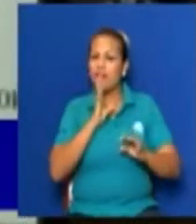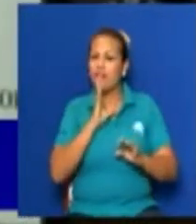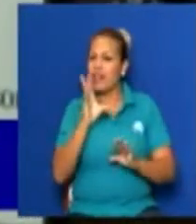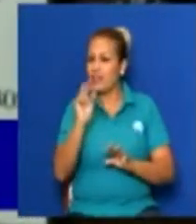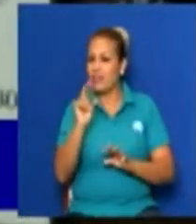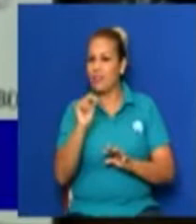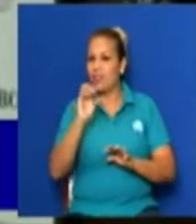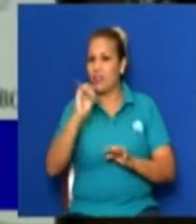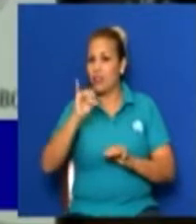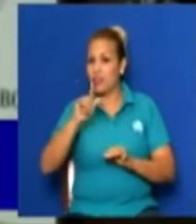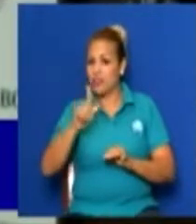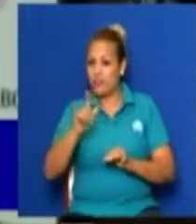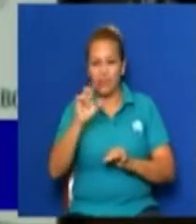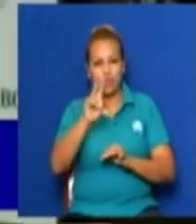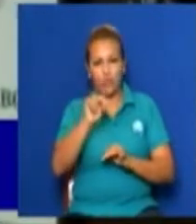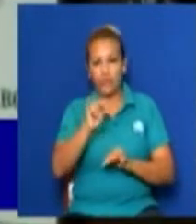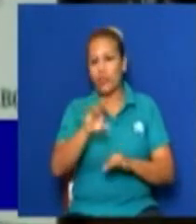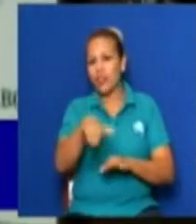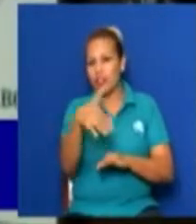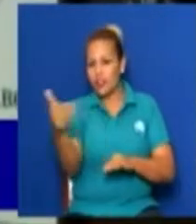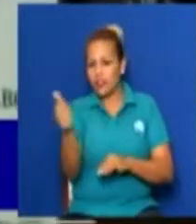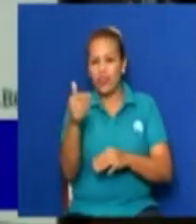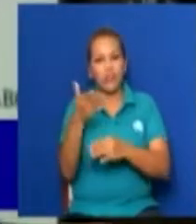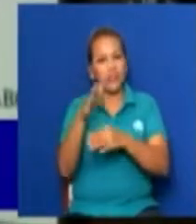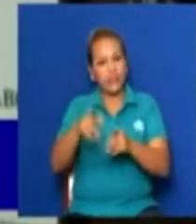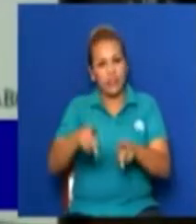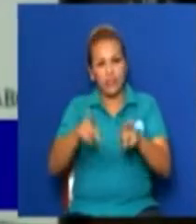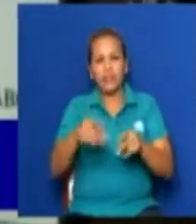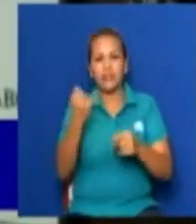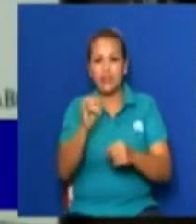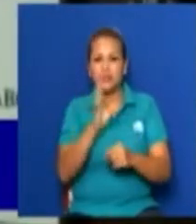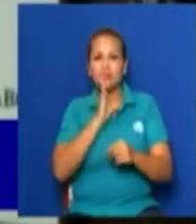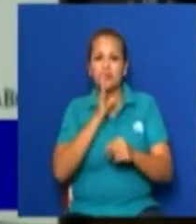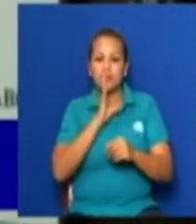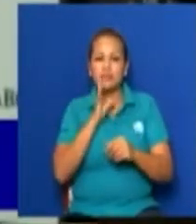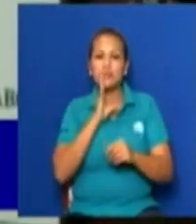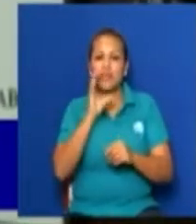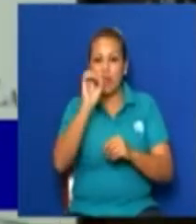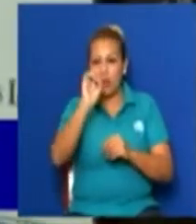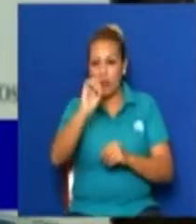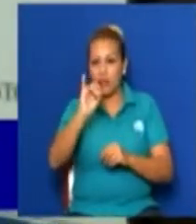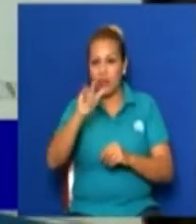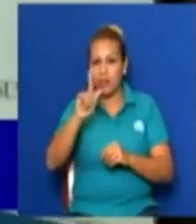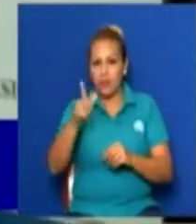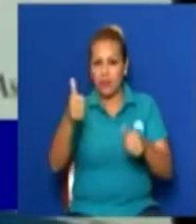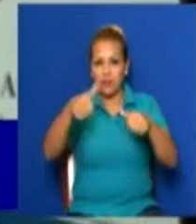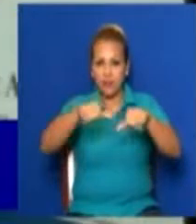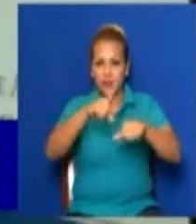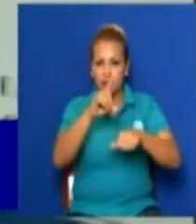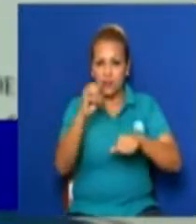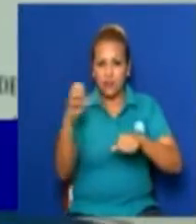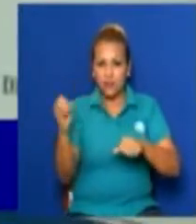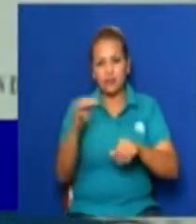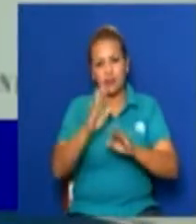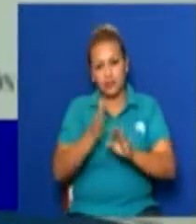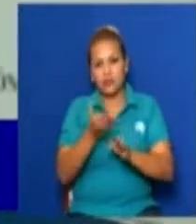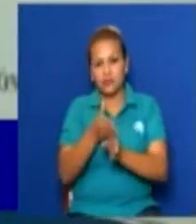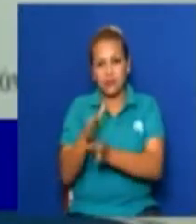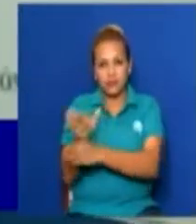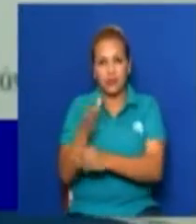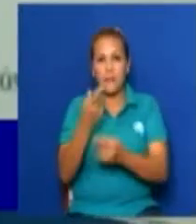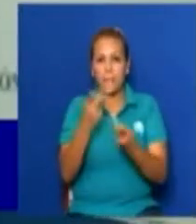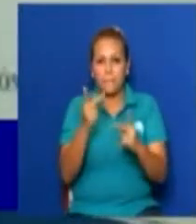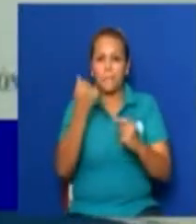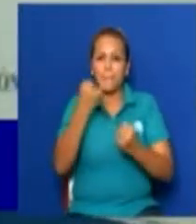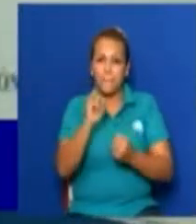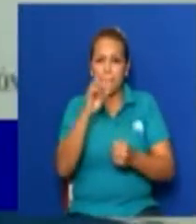hablarán otros que son funcionarios de la OIT, pero sí quisiera recordarles lo que significa